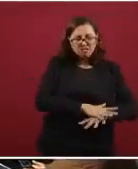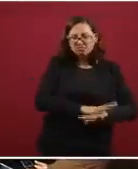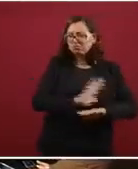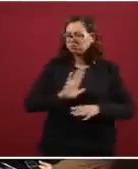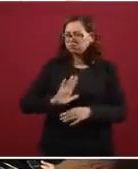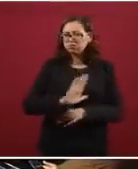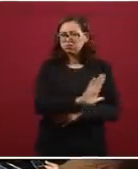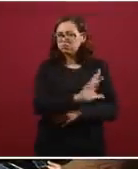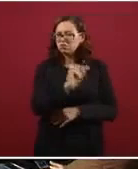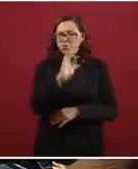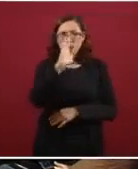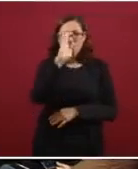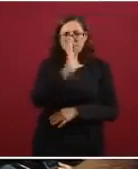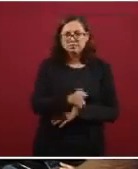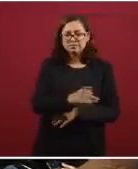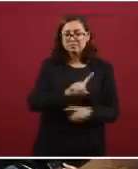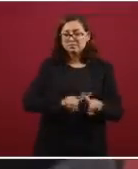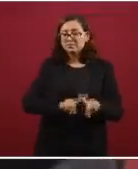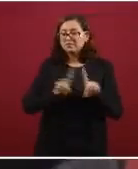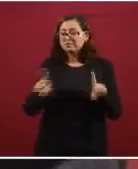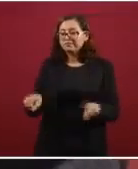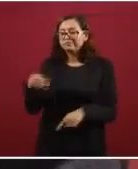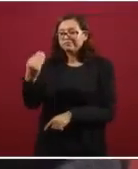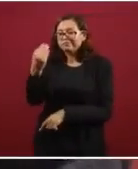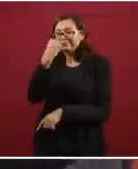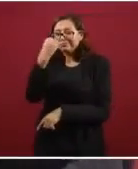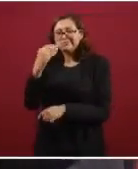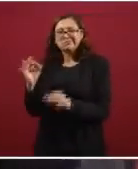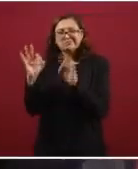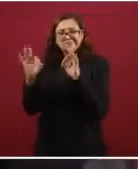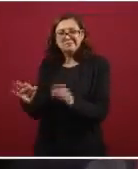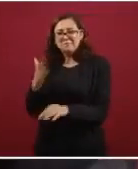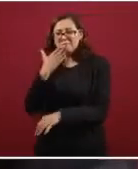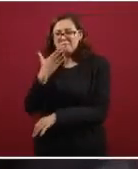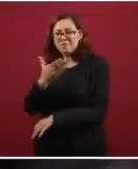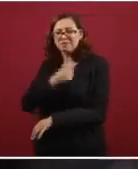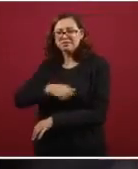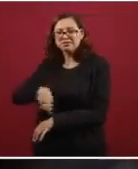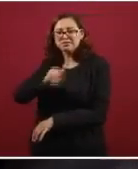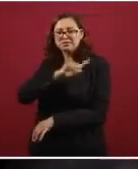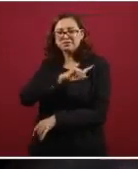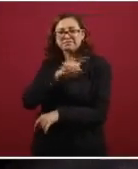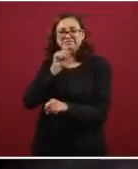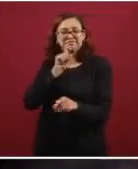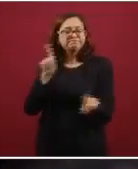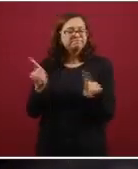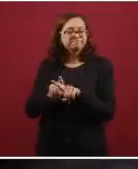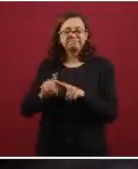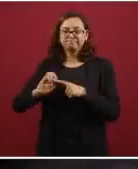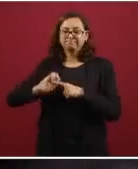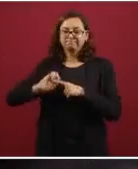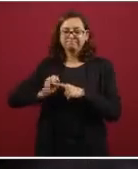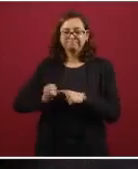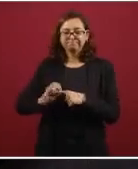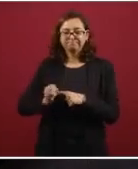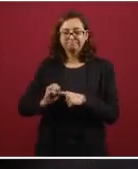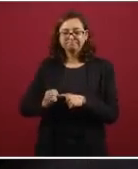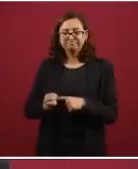alimentos sanos. El caso del frijol, lo mismo,